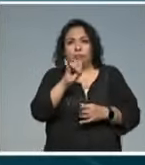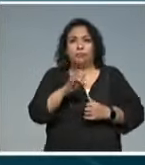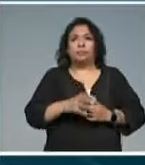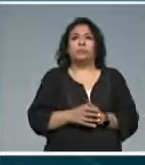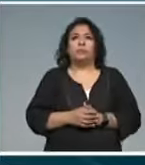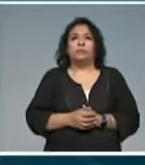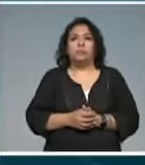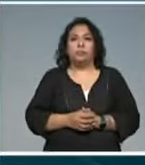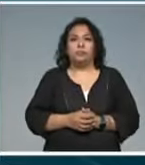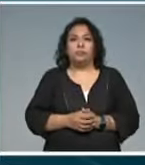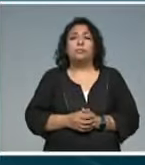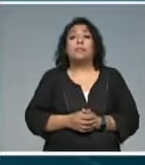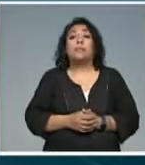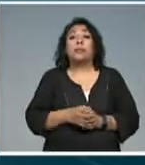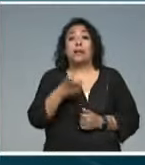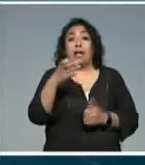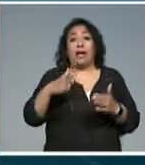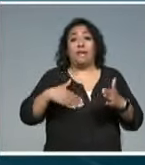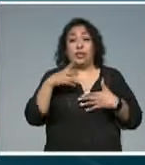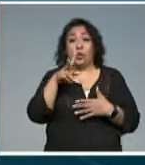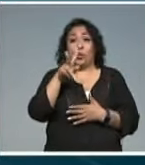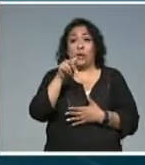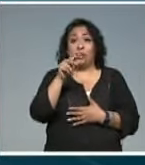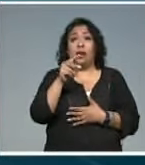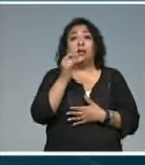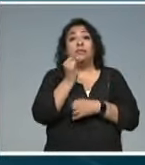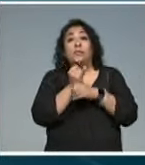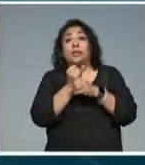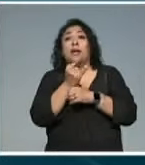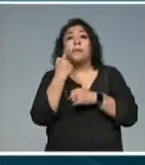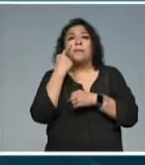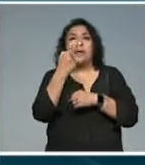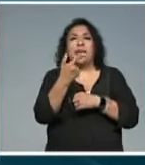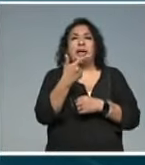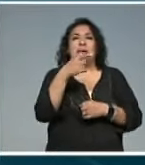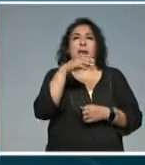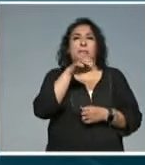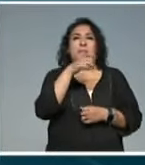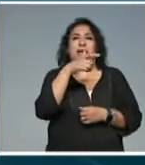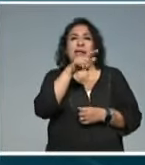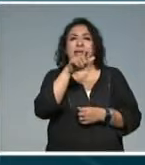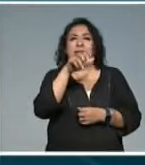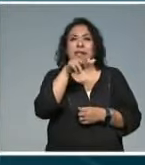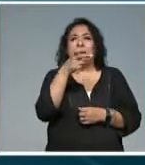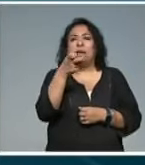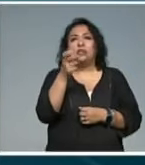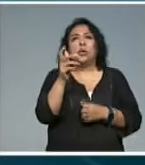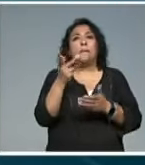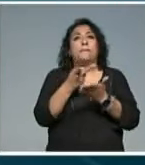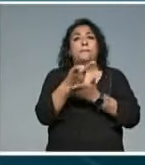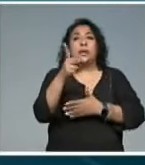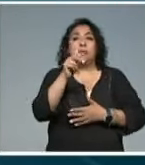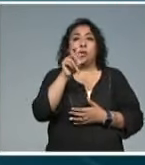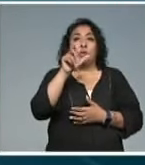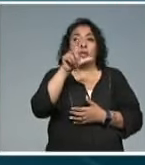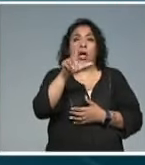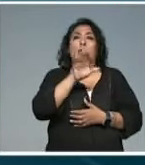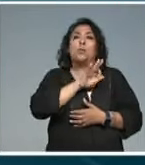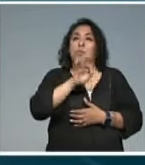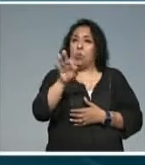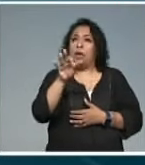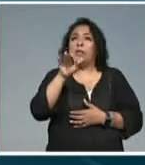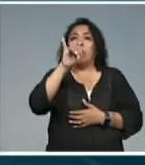maestro Sebastián. ¡Bravo! Esta aventura televisiva donde se exploran los confines del género magazine y que además ha sido laureada en los premios TAL, podrá